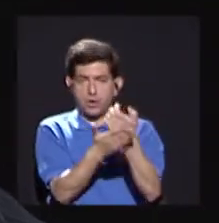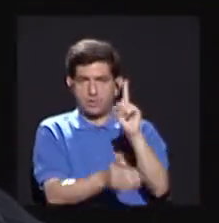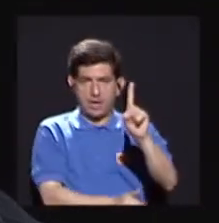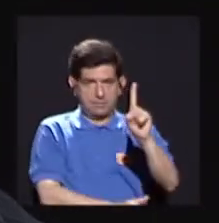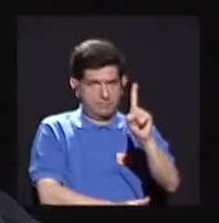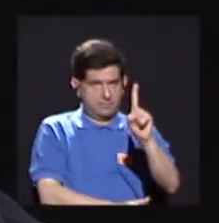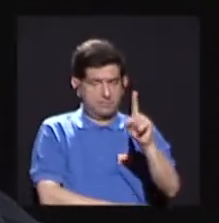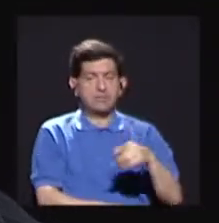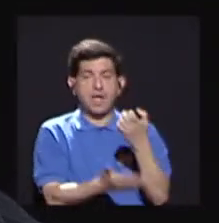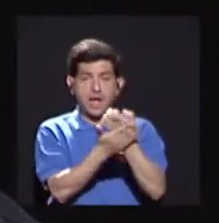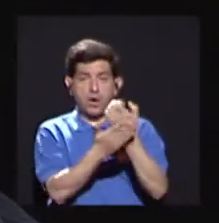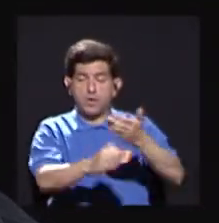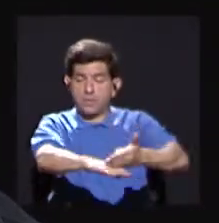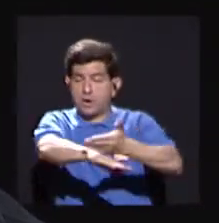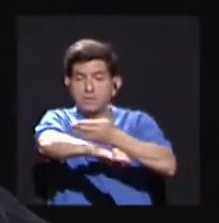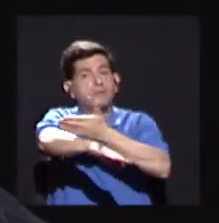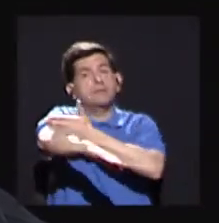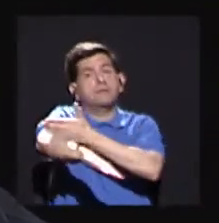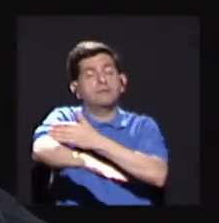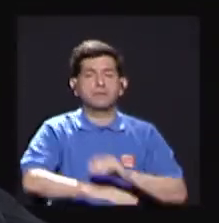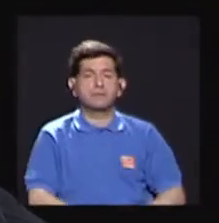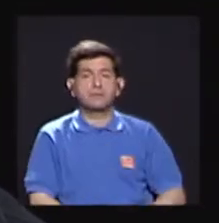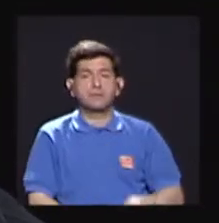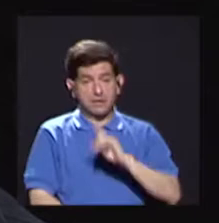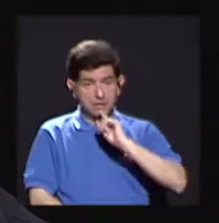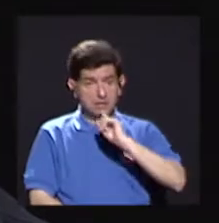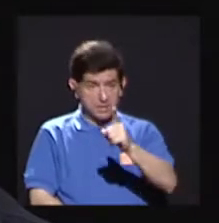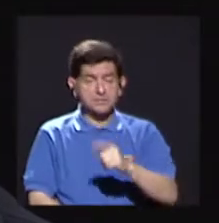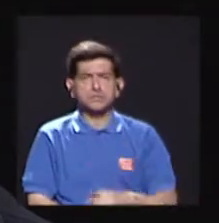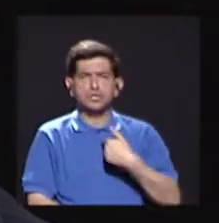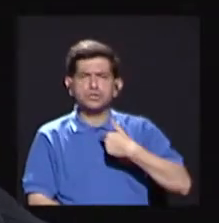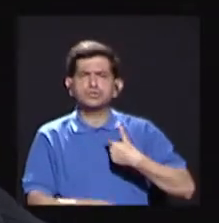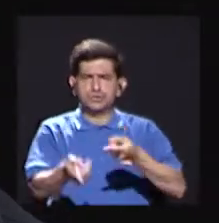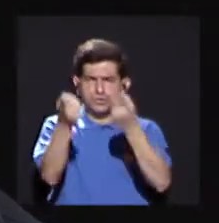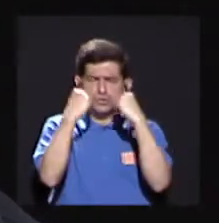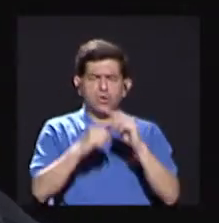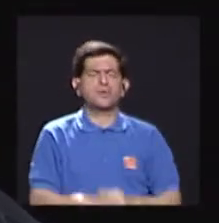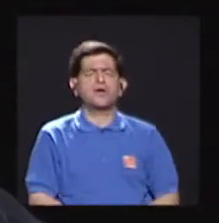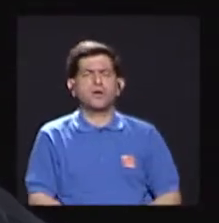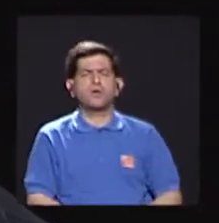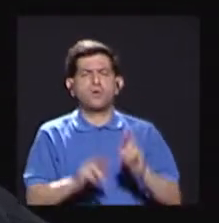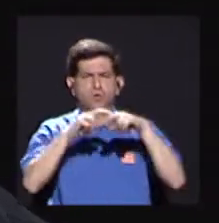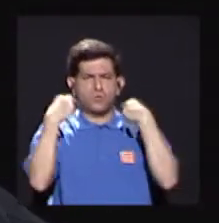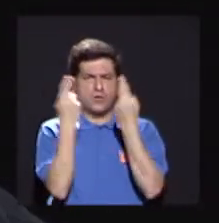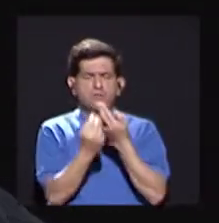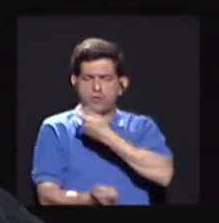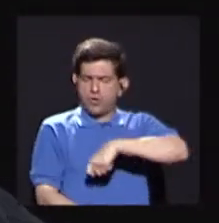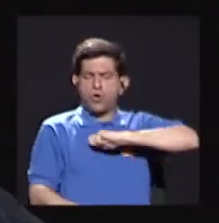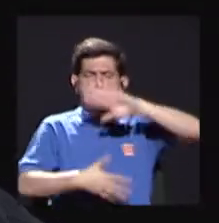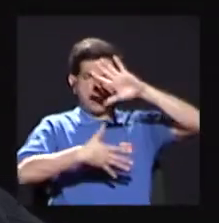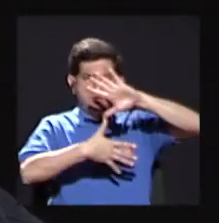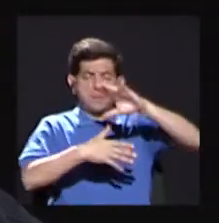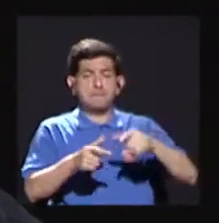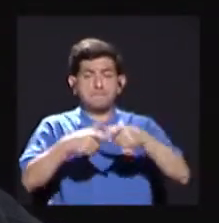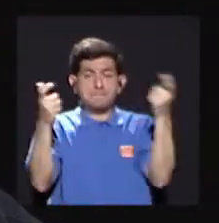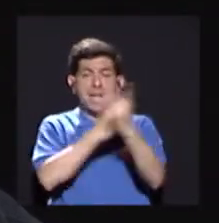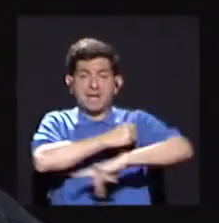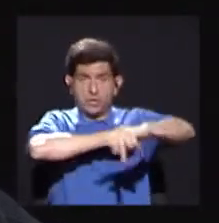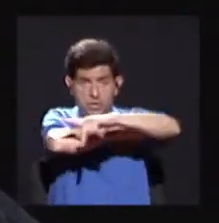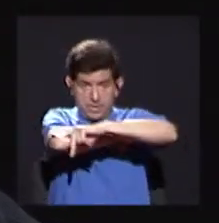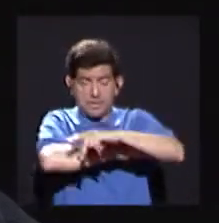para que la economía crezca más y dicho sea de paso vengo llegando de la cumbre iberoamericana y la mayor parte de los países